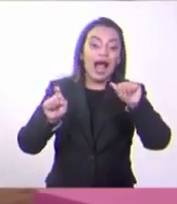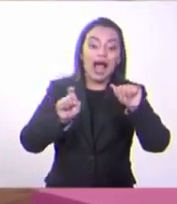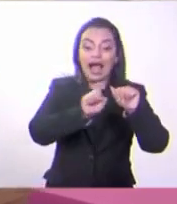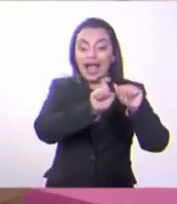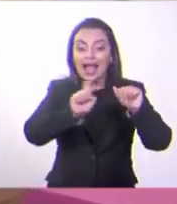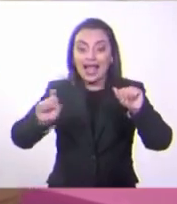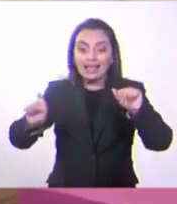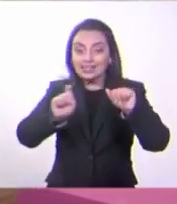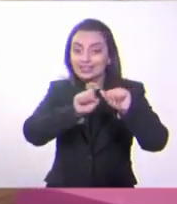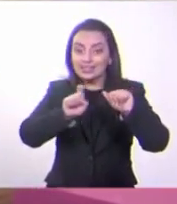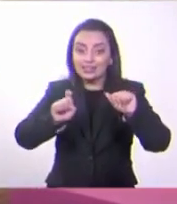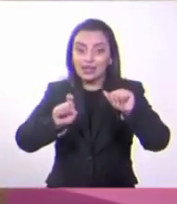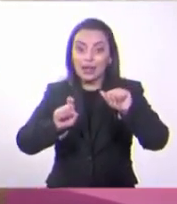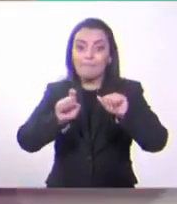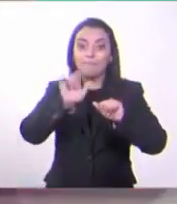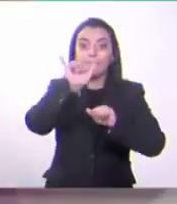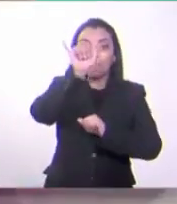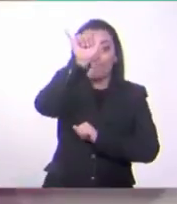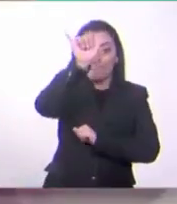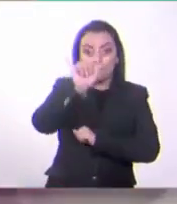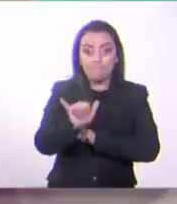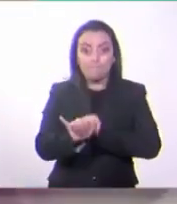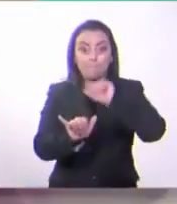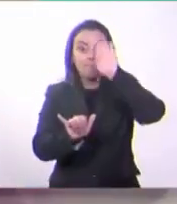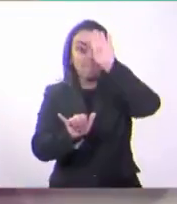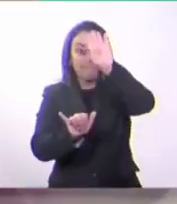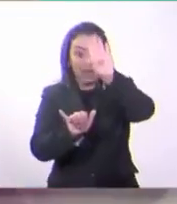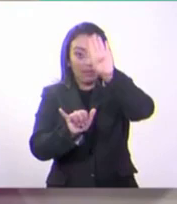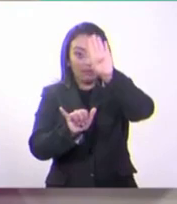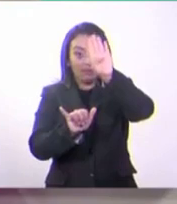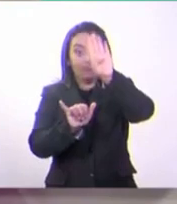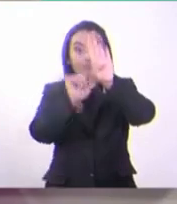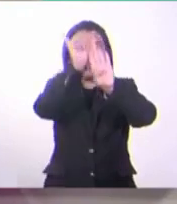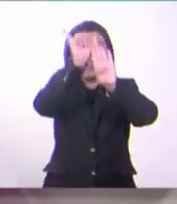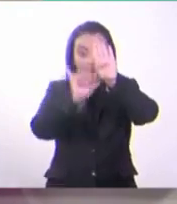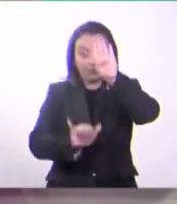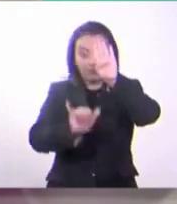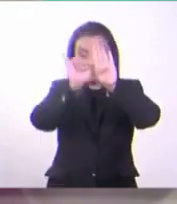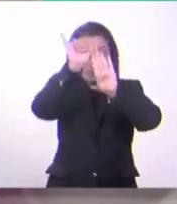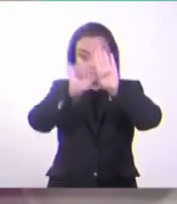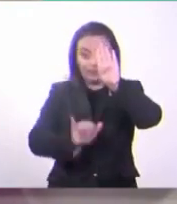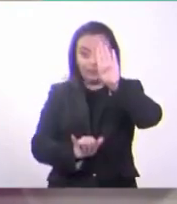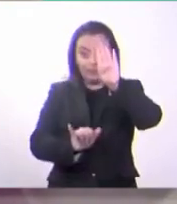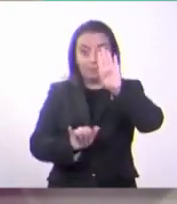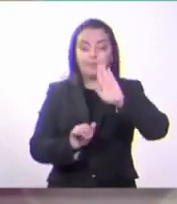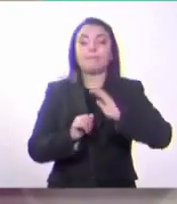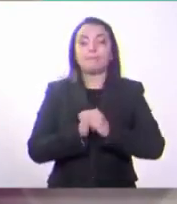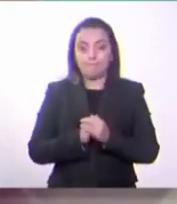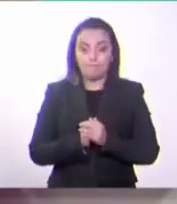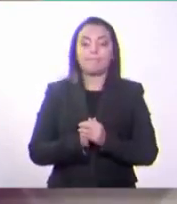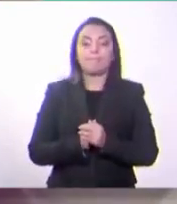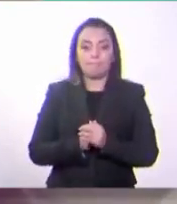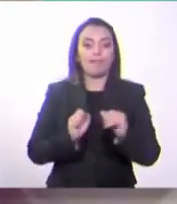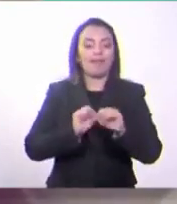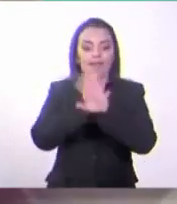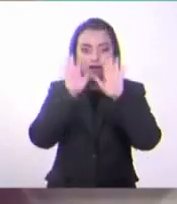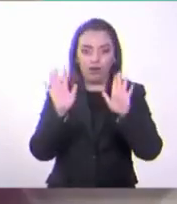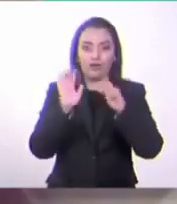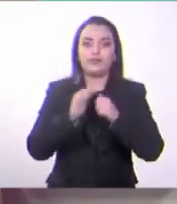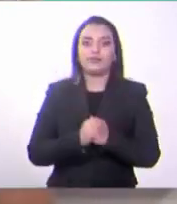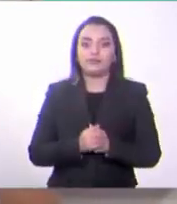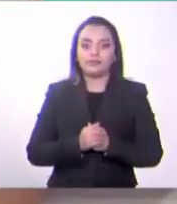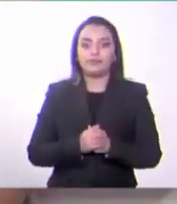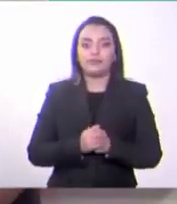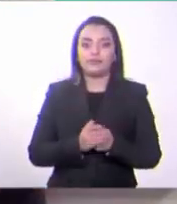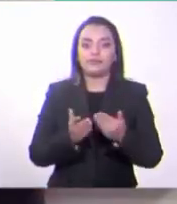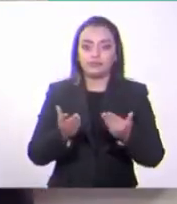¿verdad? En el eje X, el conjunto A, y en el eje Y, el conjunto B. Ahora sí me queda claro. Entonces vamos a trabajar